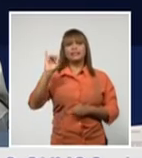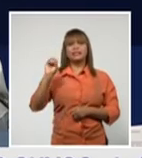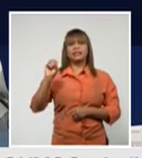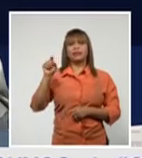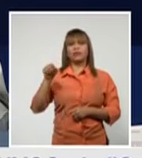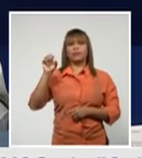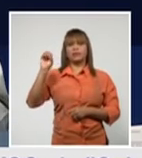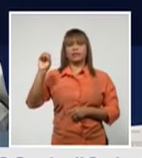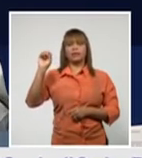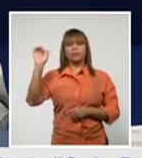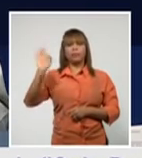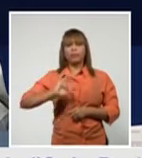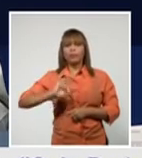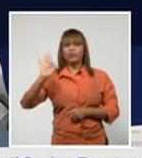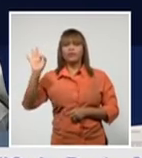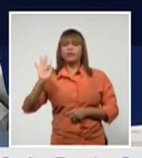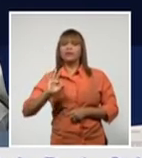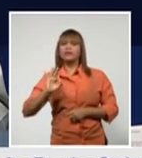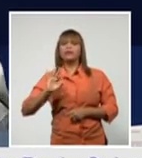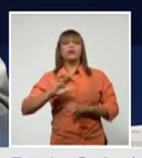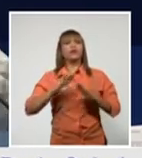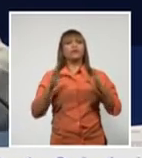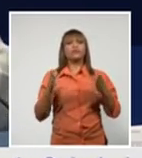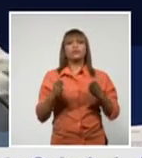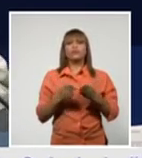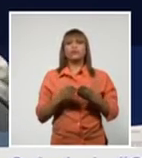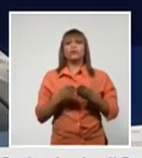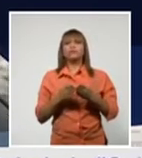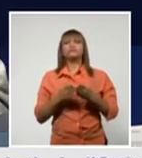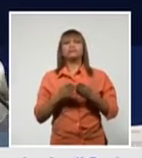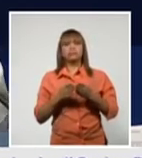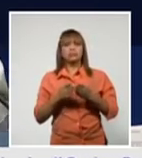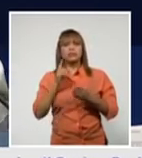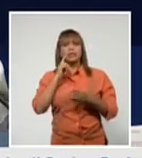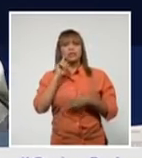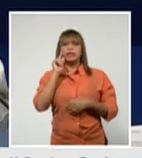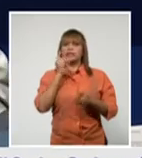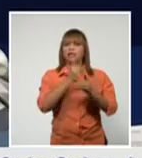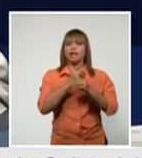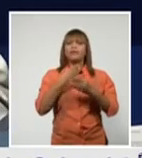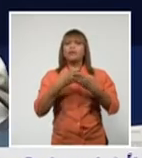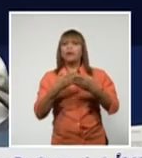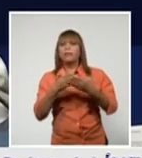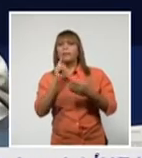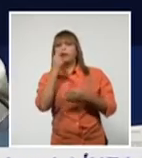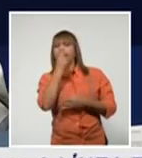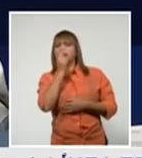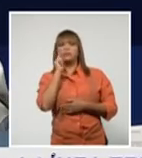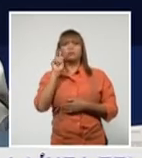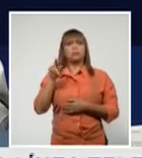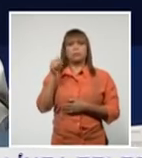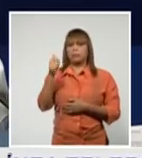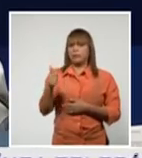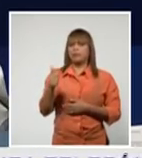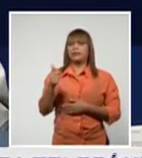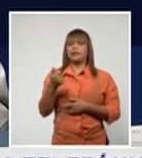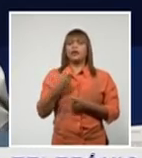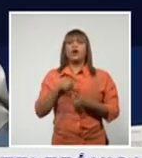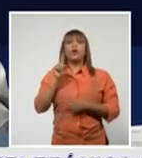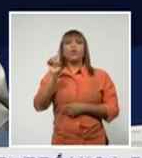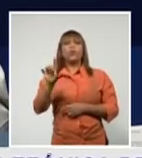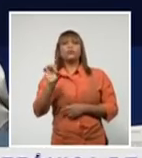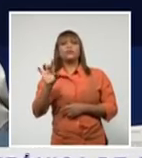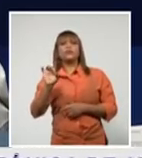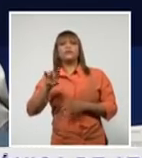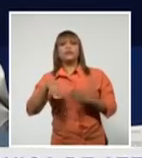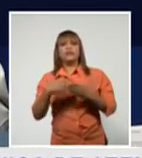60,9% pues se ha hecho el diagnóstico encontrándose asintomático. Y en los últimos 15 días, ese